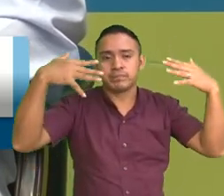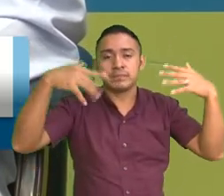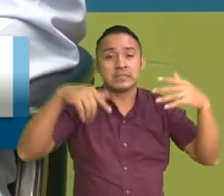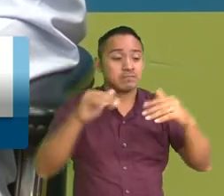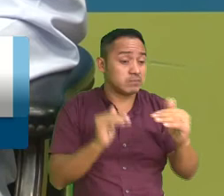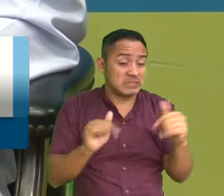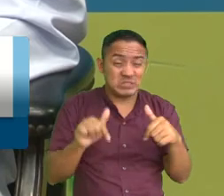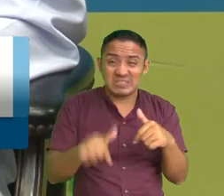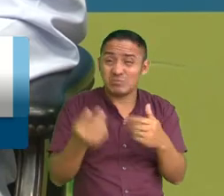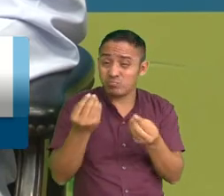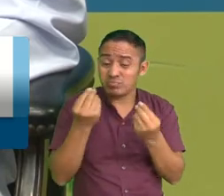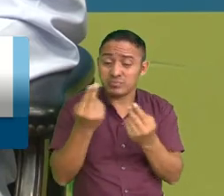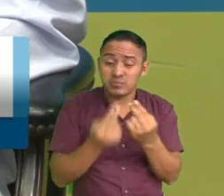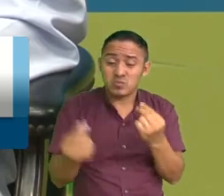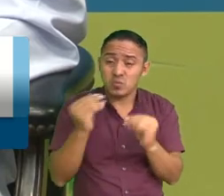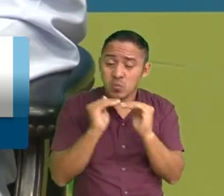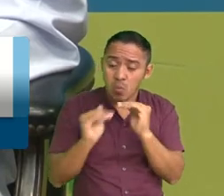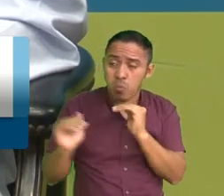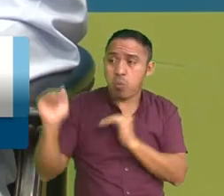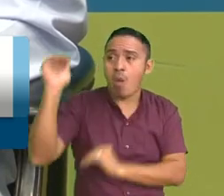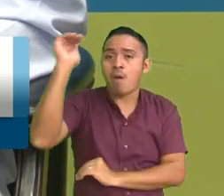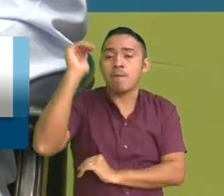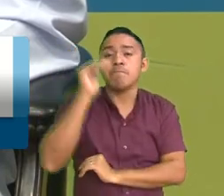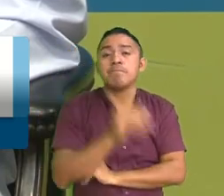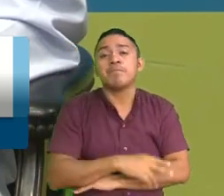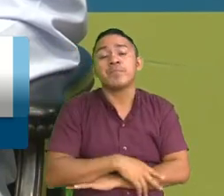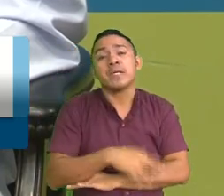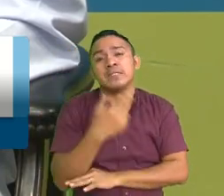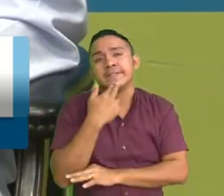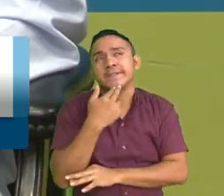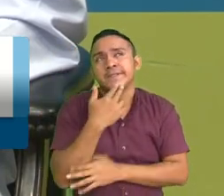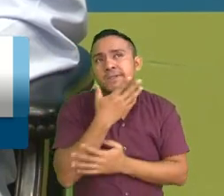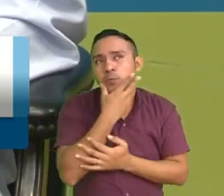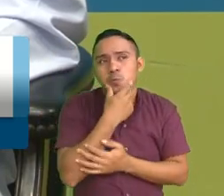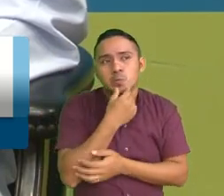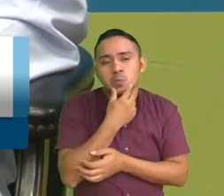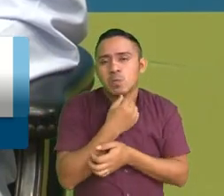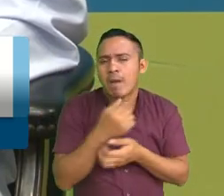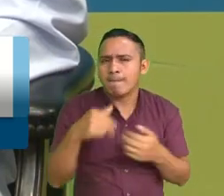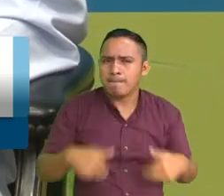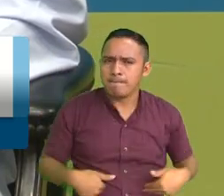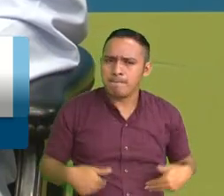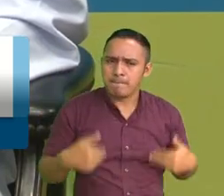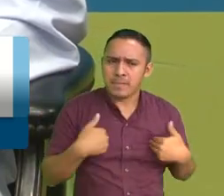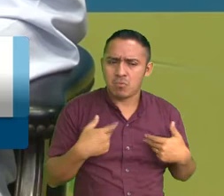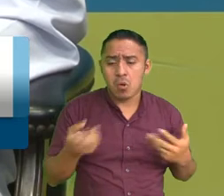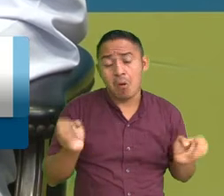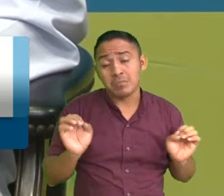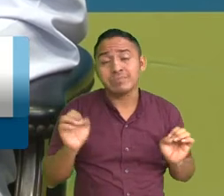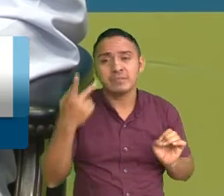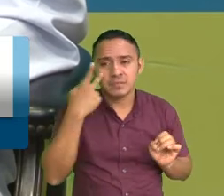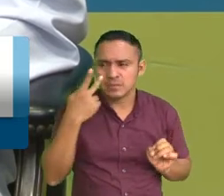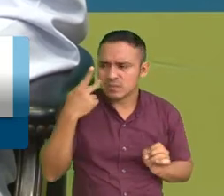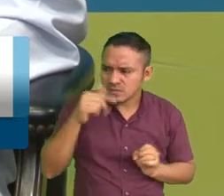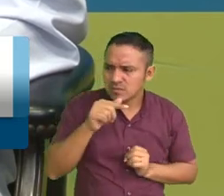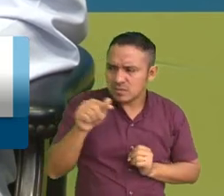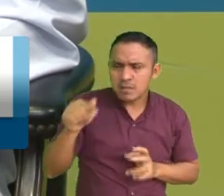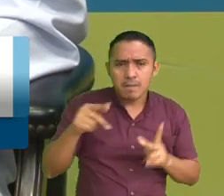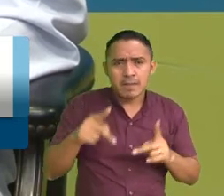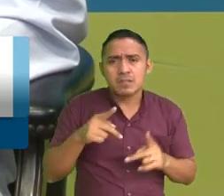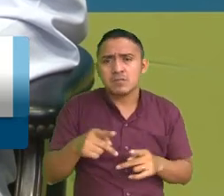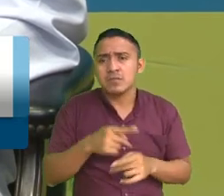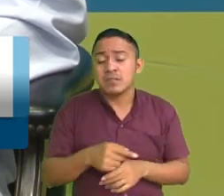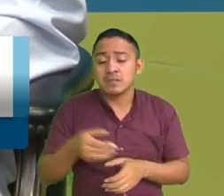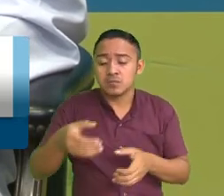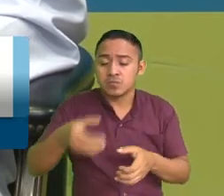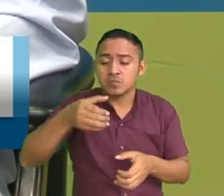disparado. Realmente, no te podría decir exactamente si es por moda o no, pero sí lo he visto, lo he notado con muchos chavales que